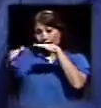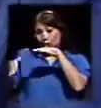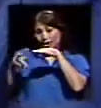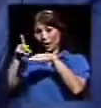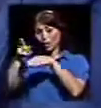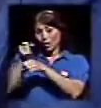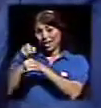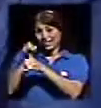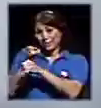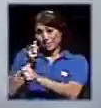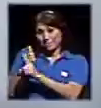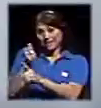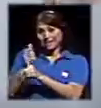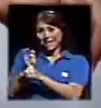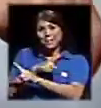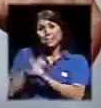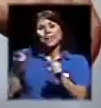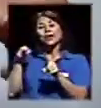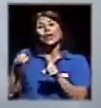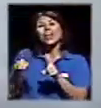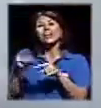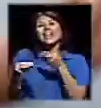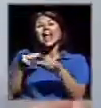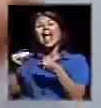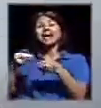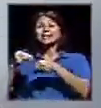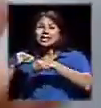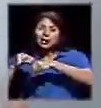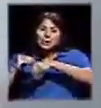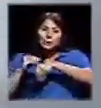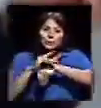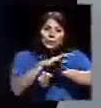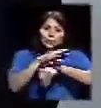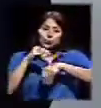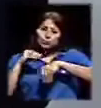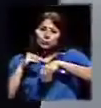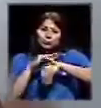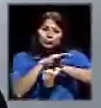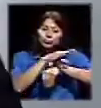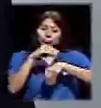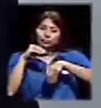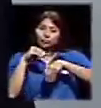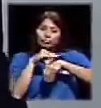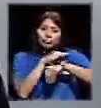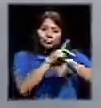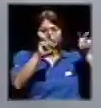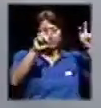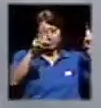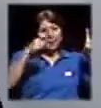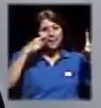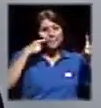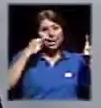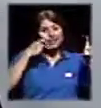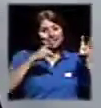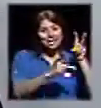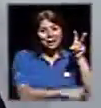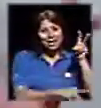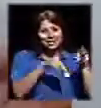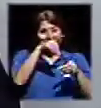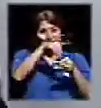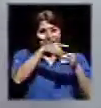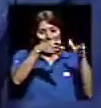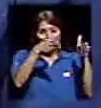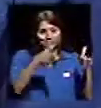entre las muchas funciones, esa de asesorar a los, comillas, padres de la patria, efectivamente, en esa